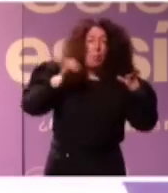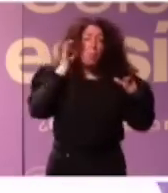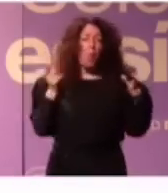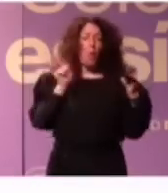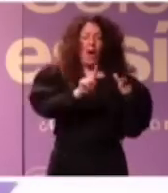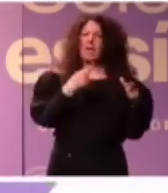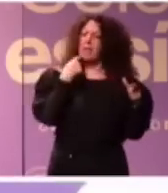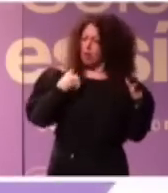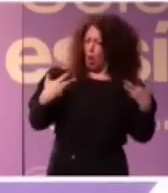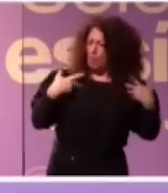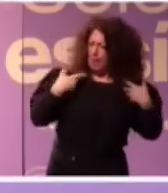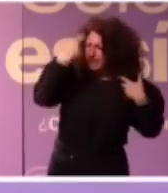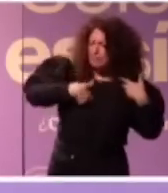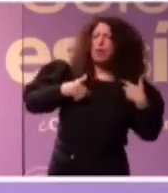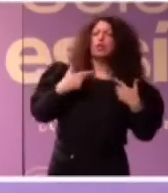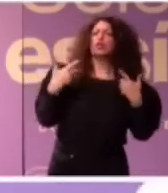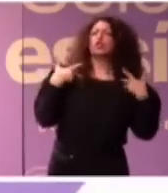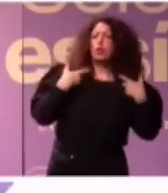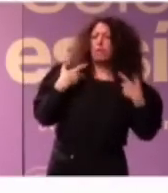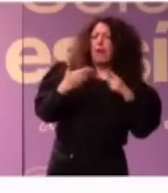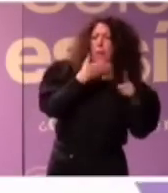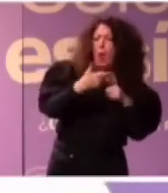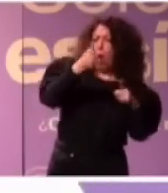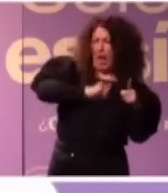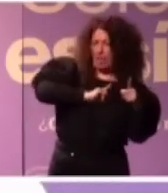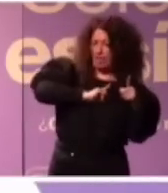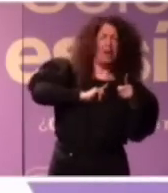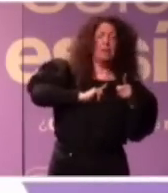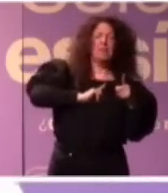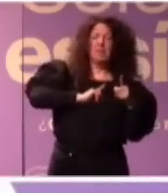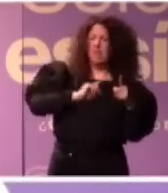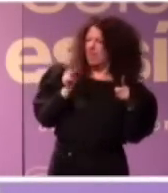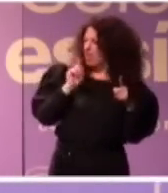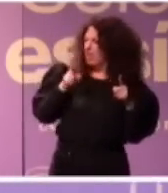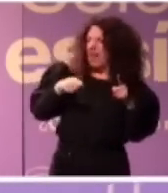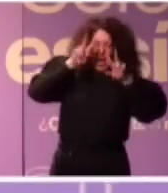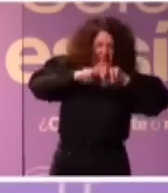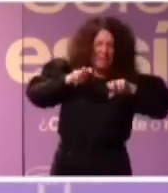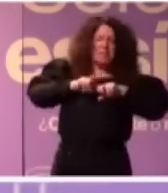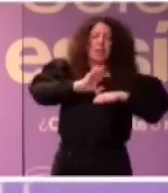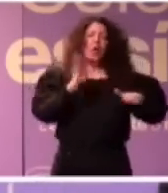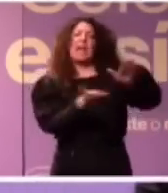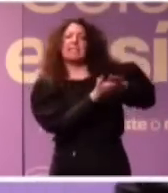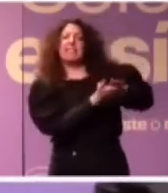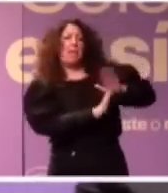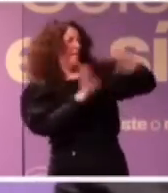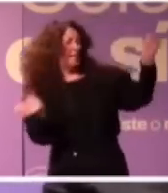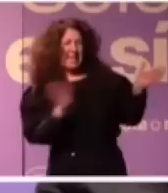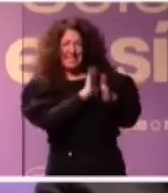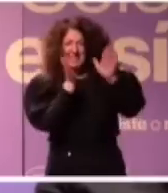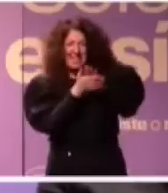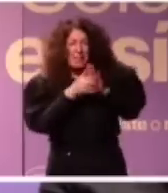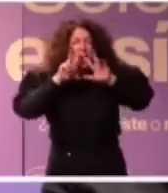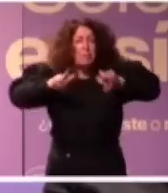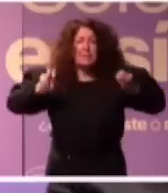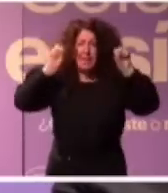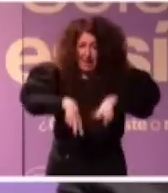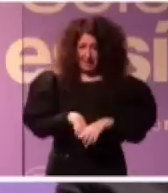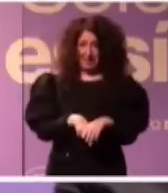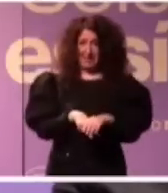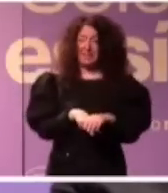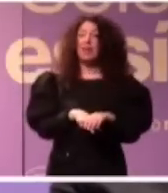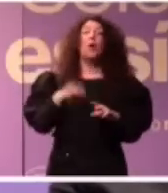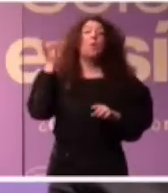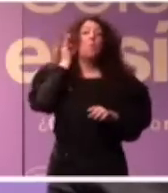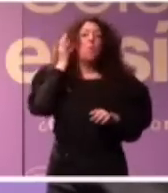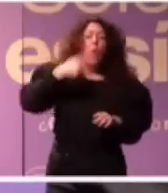que decían soy víctima de violencia de género y les decían ni siquiera voy a empezar a investigarlo, se archiva el caso sin empezar a investigarlo. Mujeres